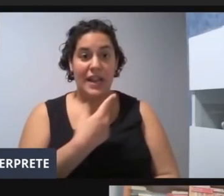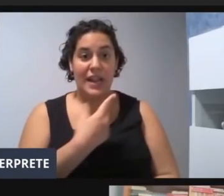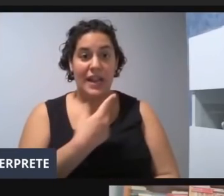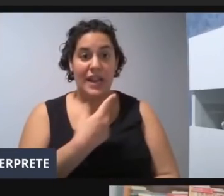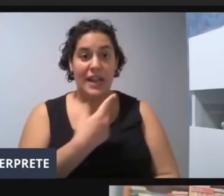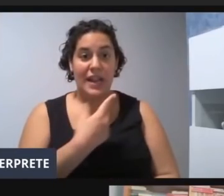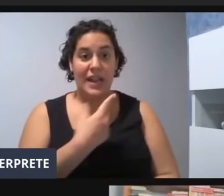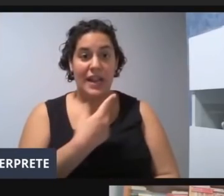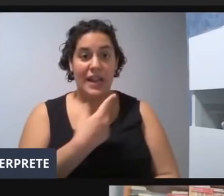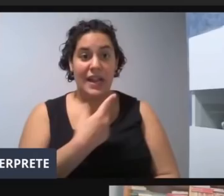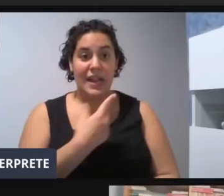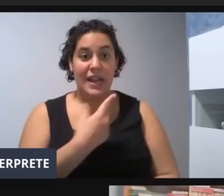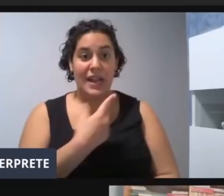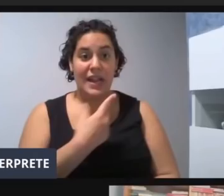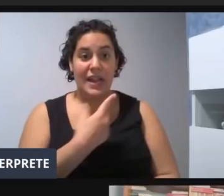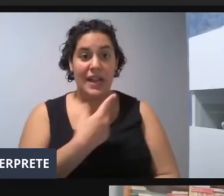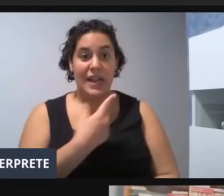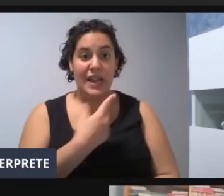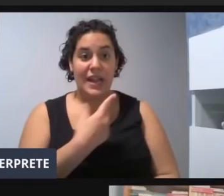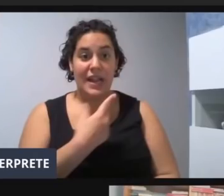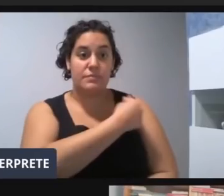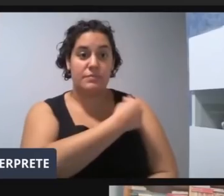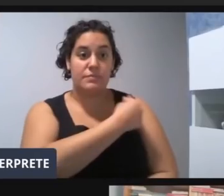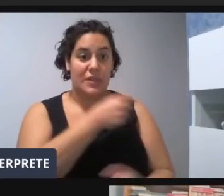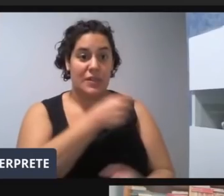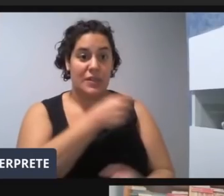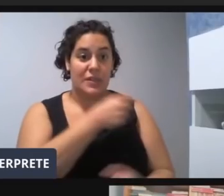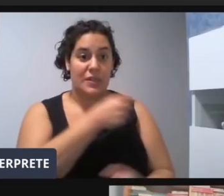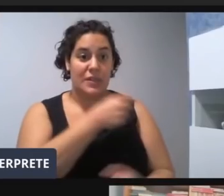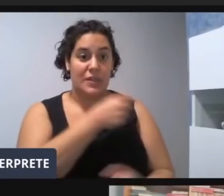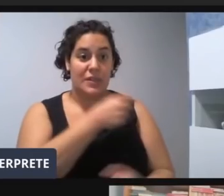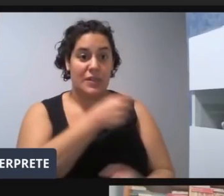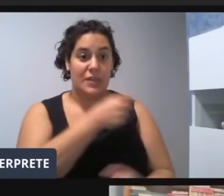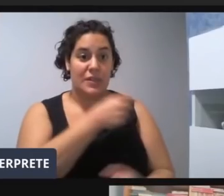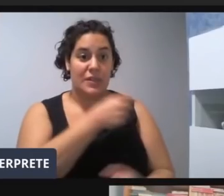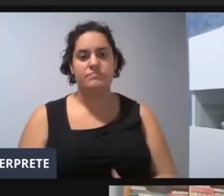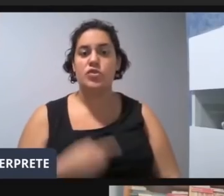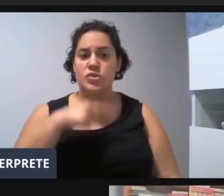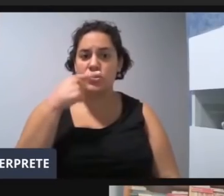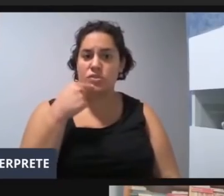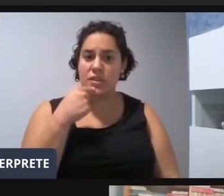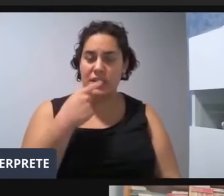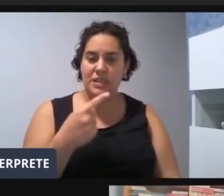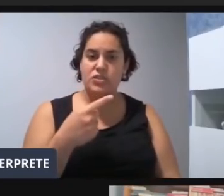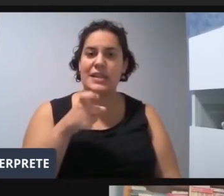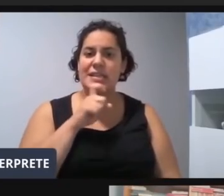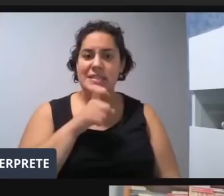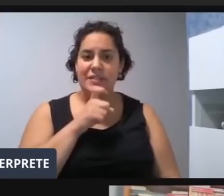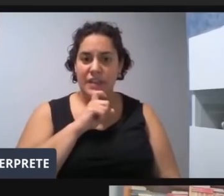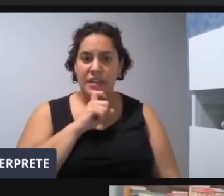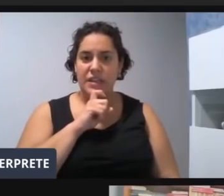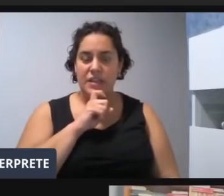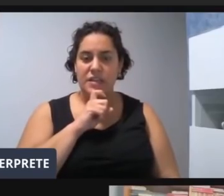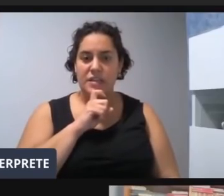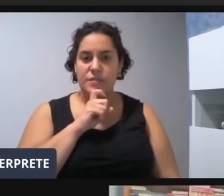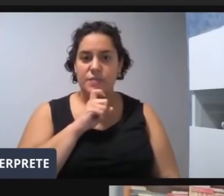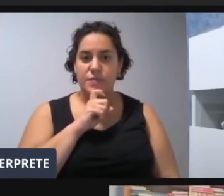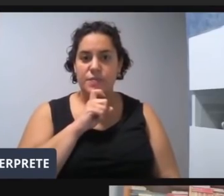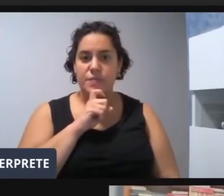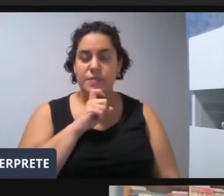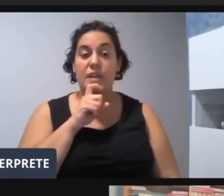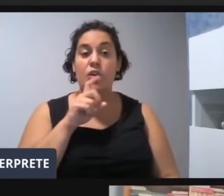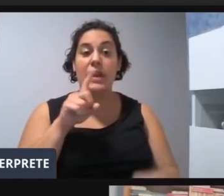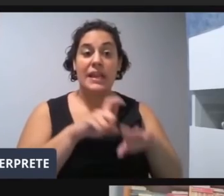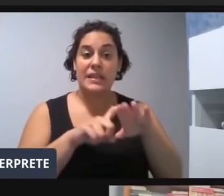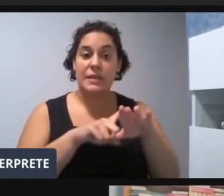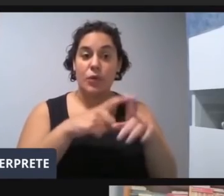inducen. Como he dicho, es difícil no estimular al sistema inmunitario con el tipo de agentes que se están usando como candidatos a